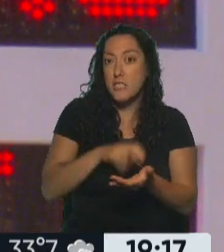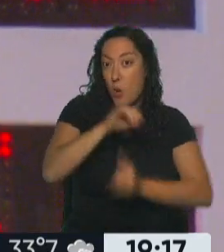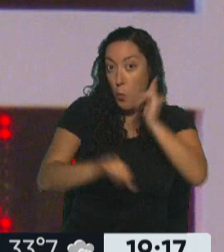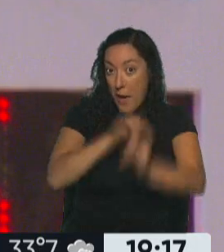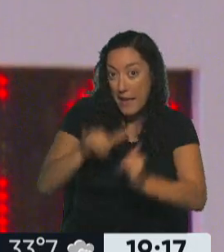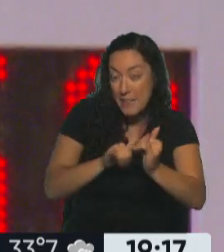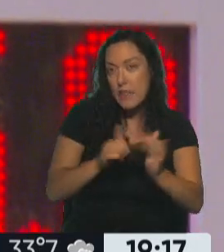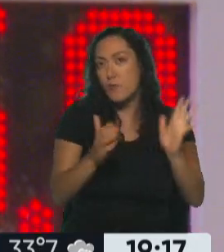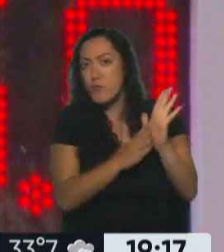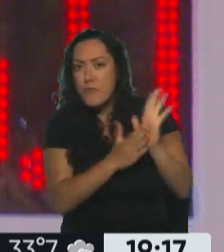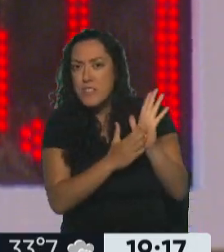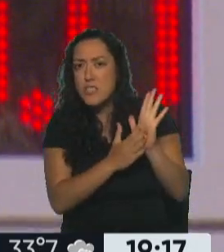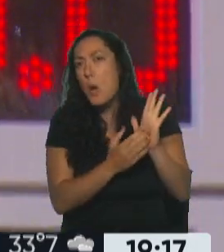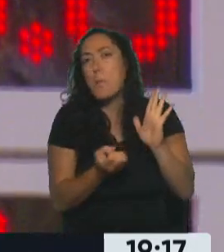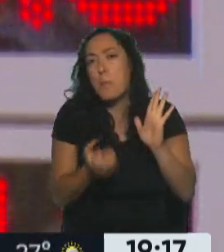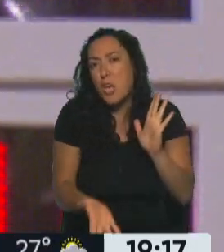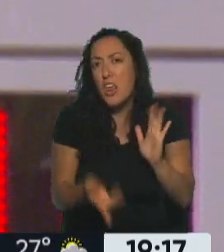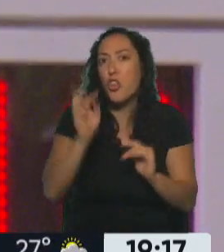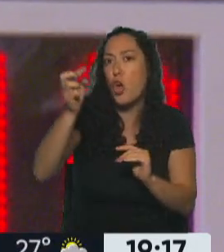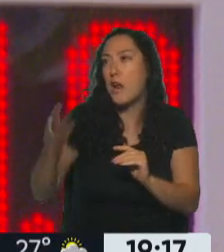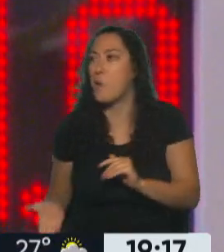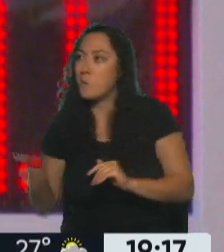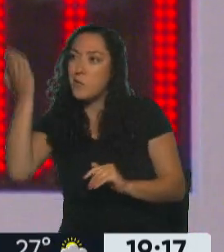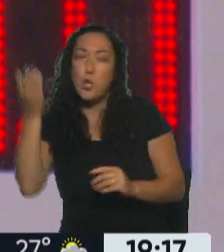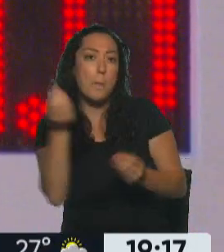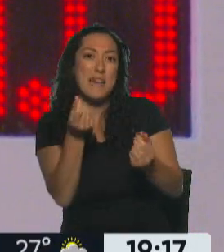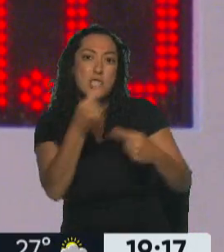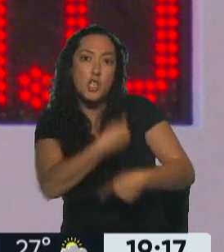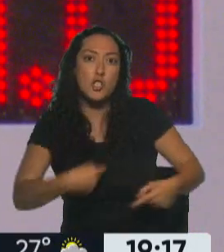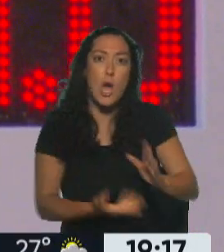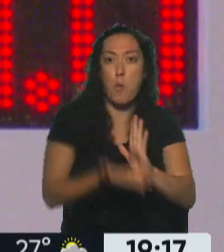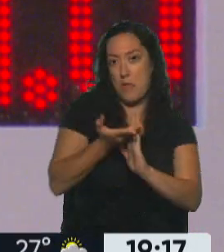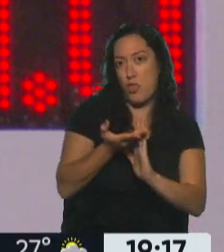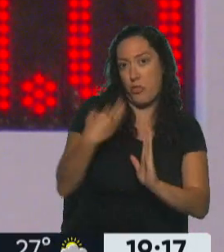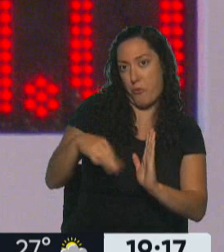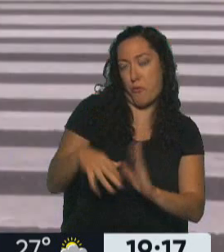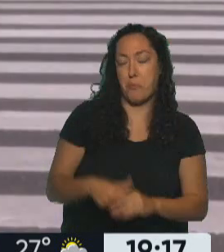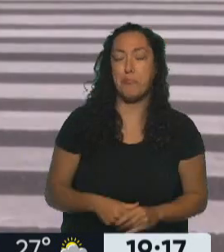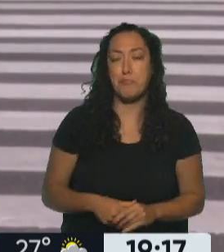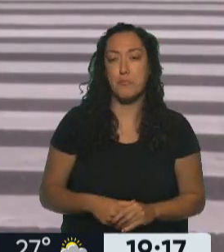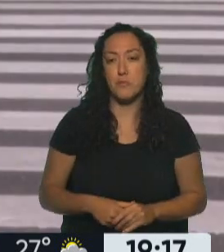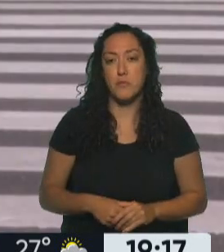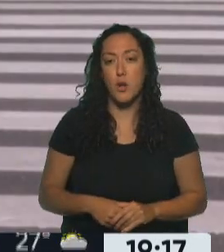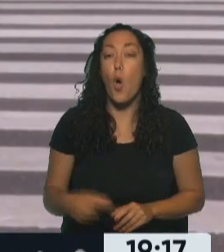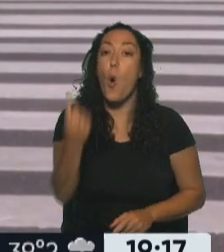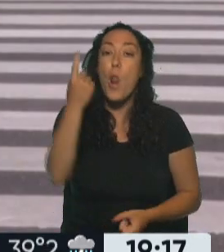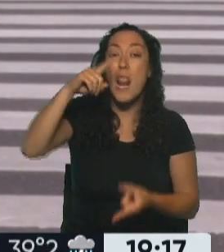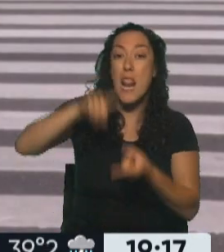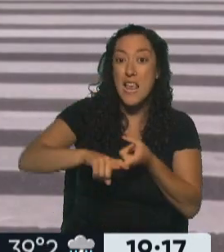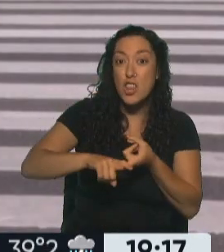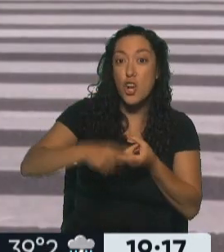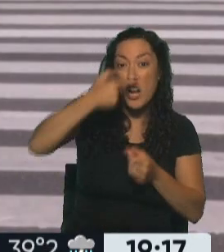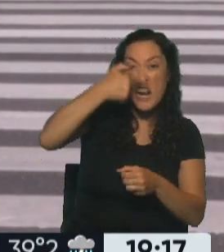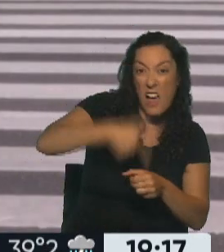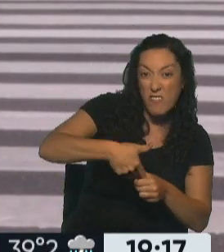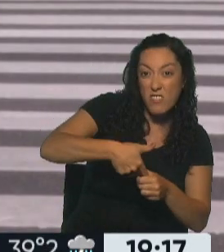la justificación es por el aumento del dólar e ir equiparando esta meta de llegar al litro de nafta equivalente